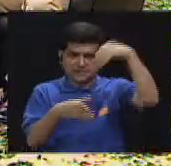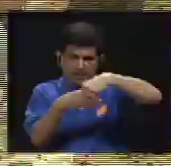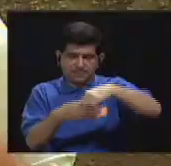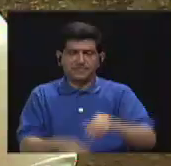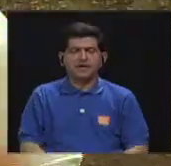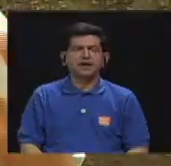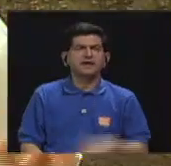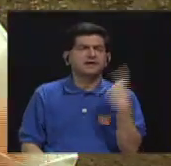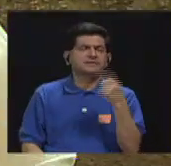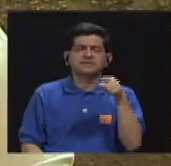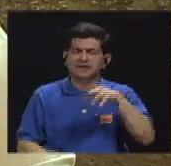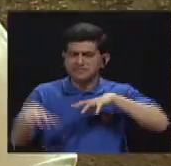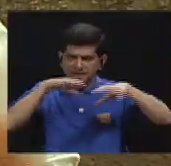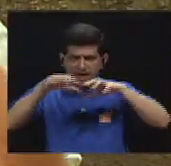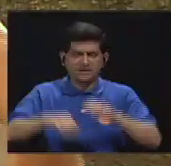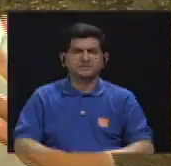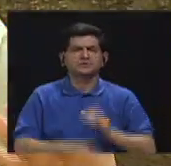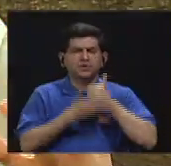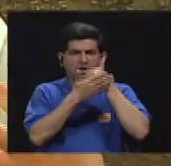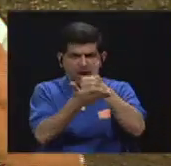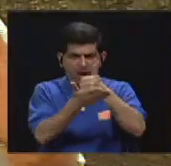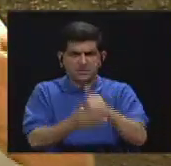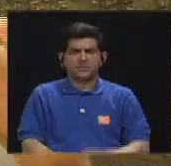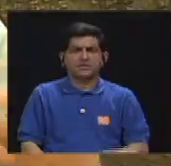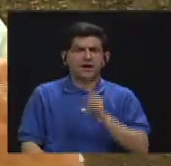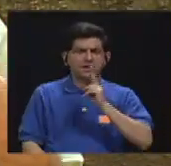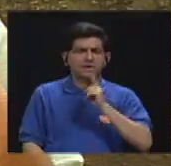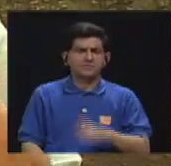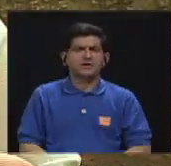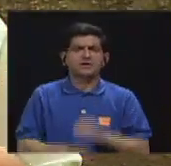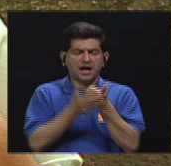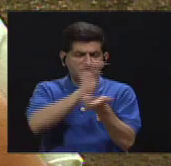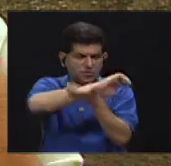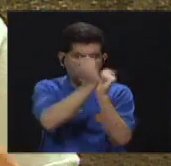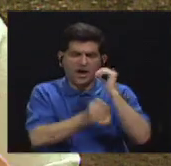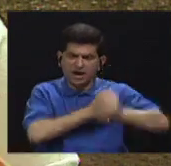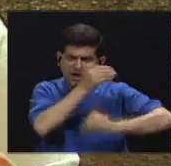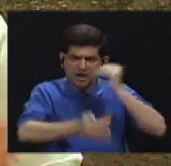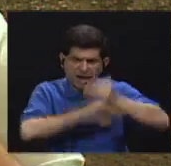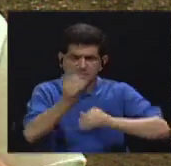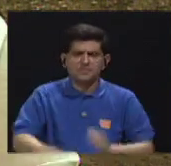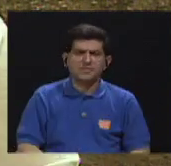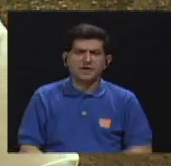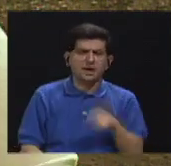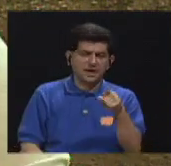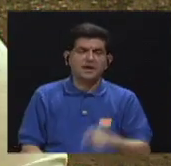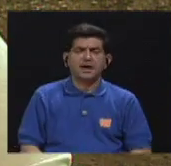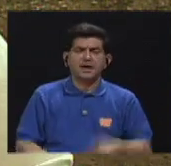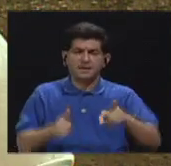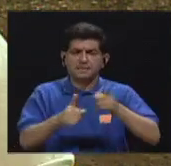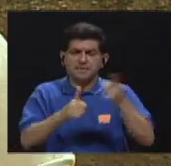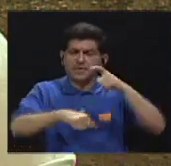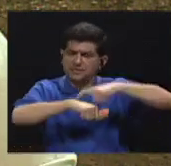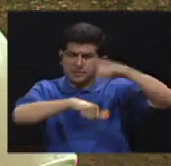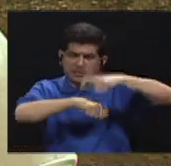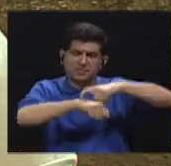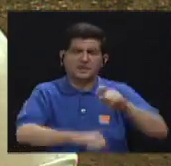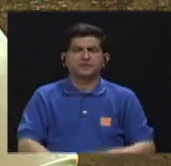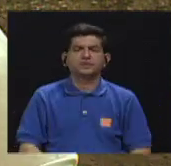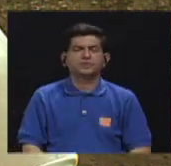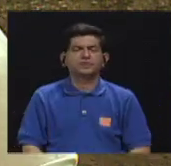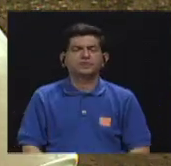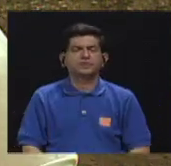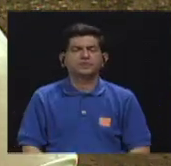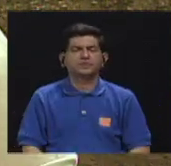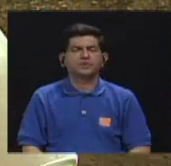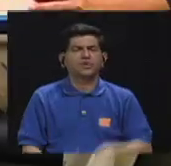involucrados. El flúor siempre va a actuar, va a ayudar a que realmente se me ayude a revertir el proceso en los estadios iniciales. Y